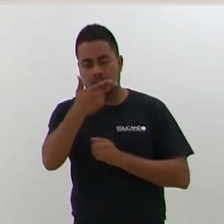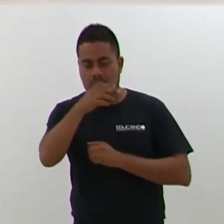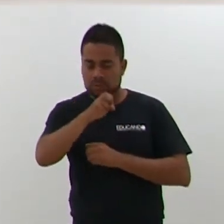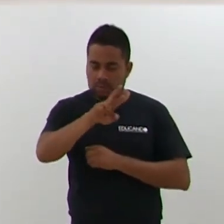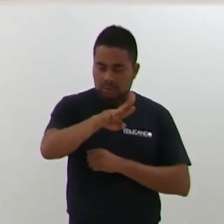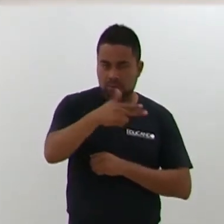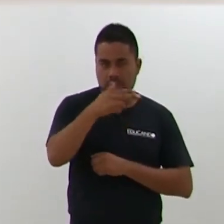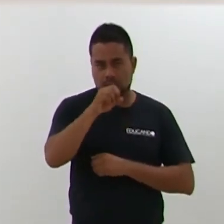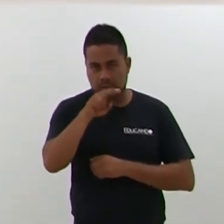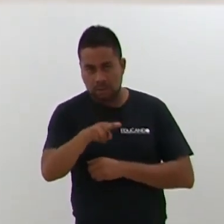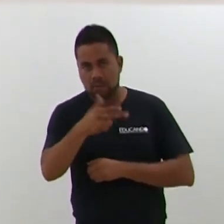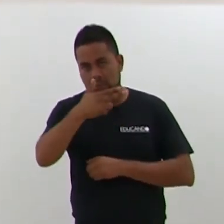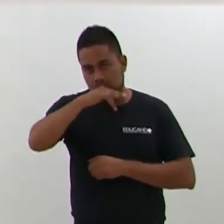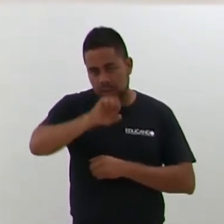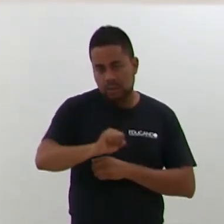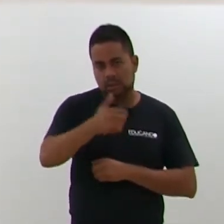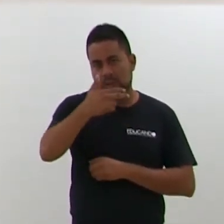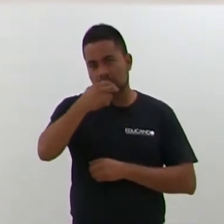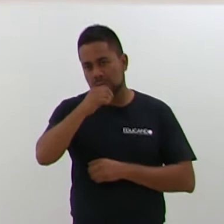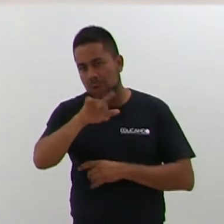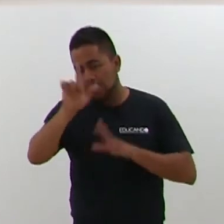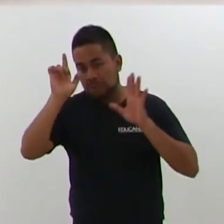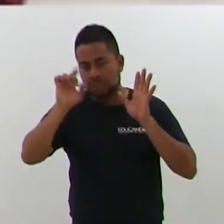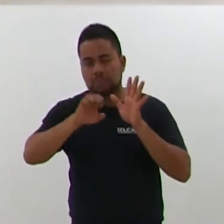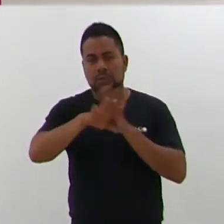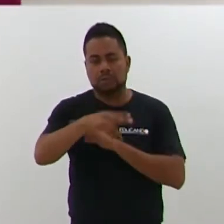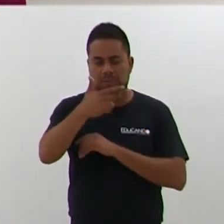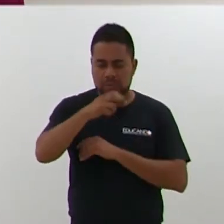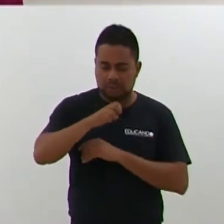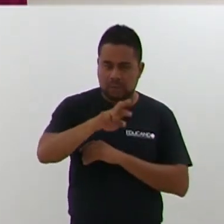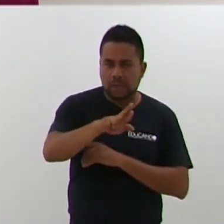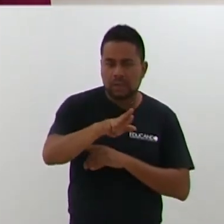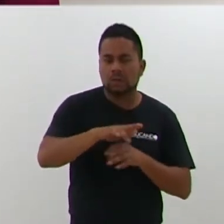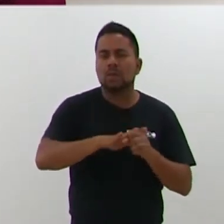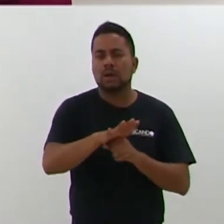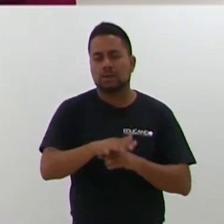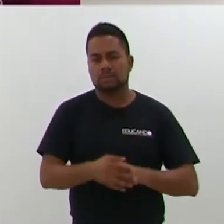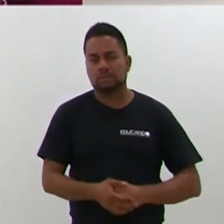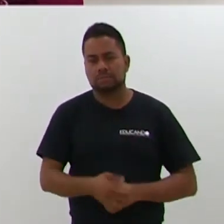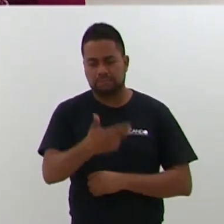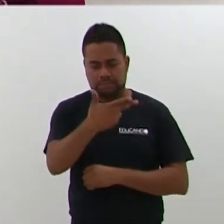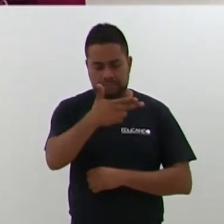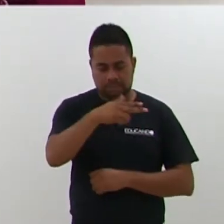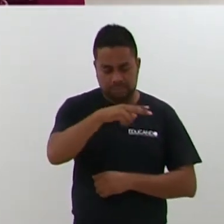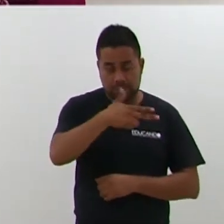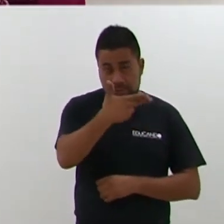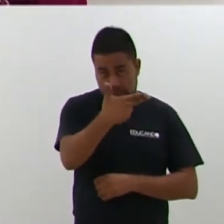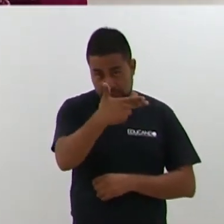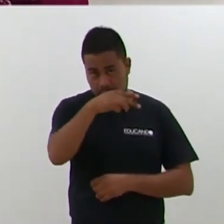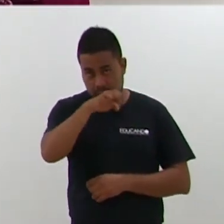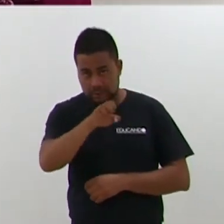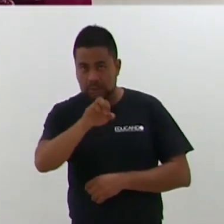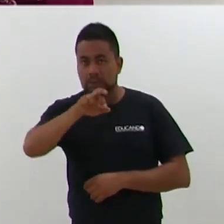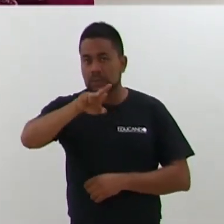is y ol. Un ejemplo de erm podría ser hermosa.